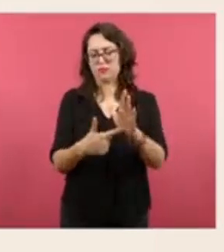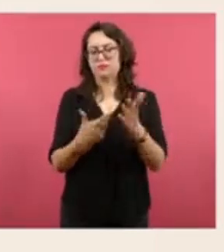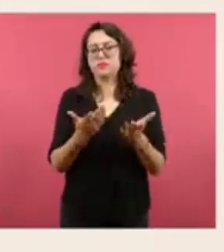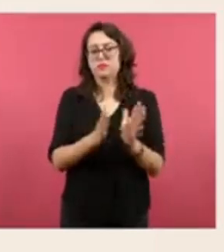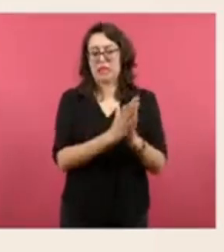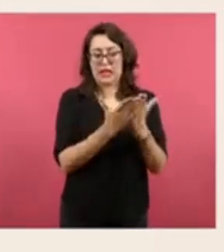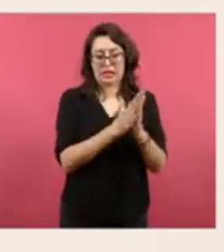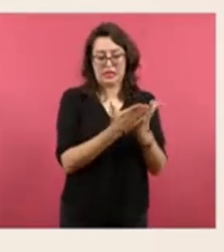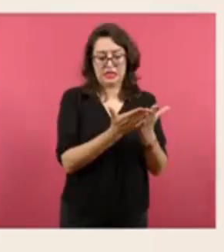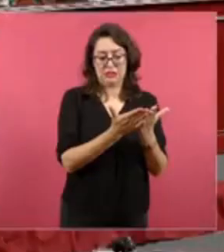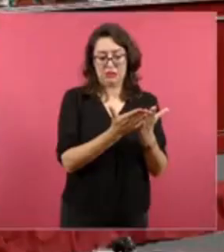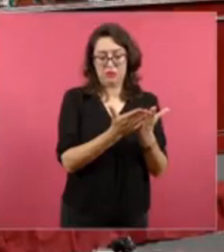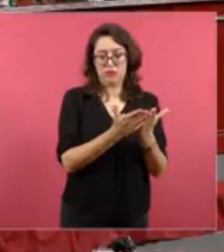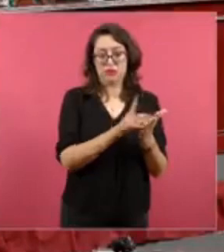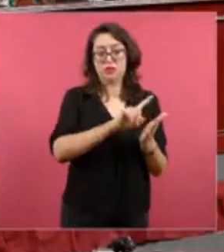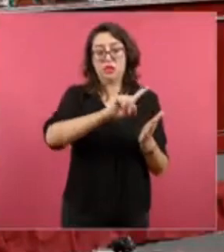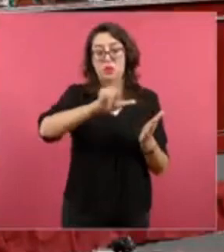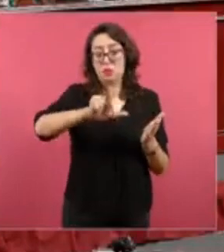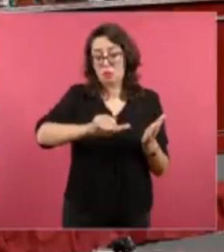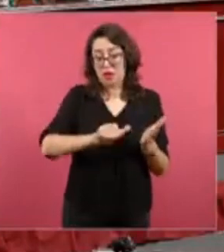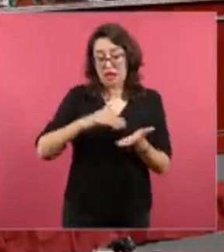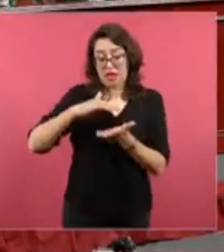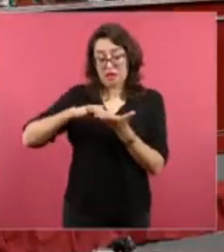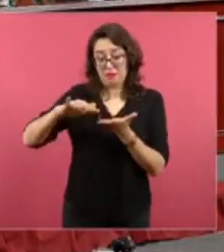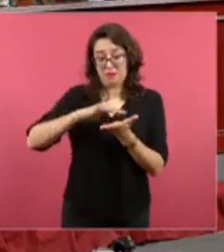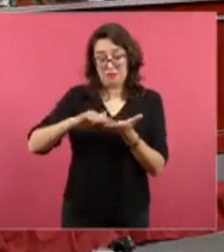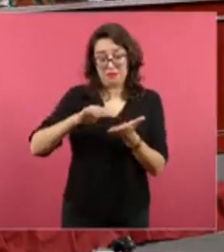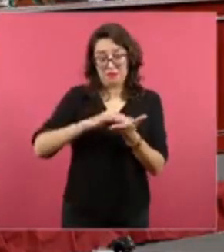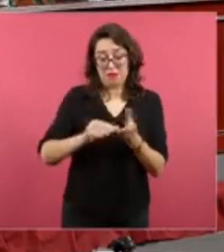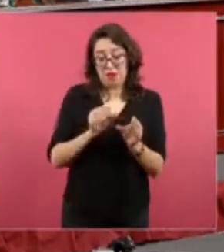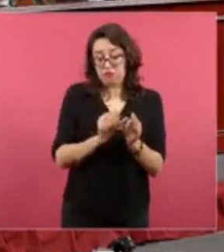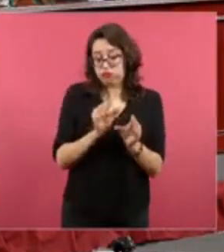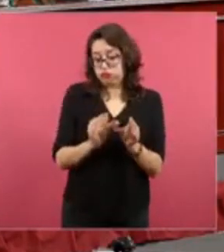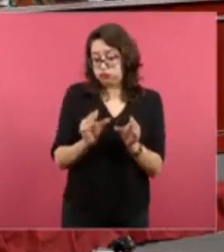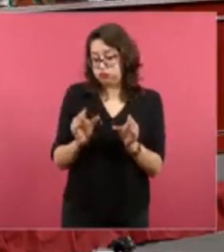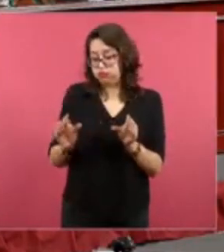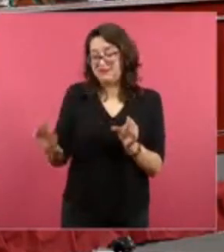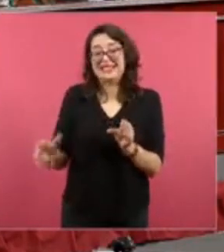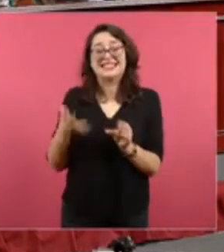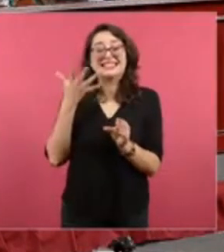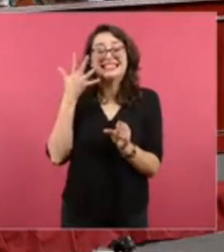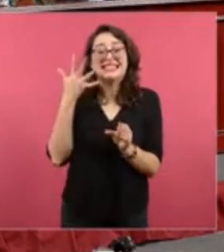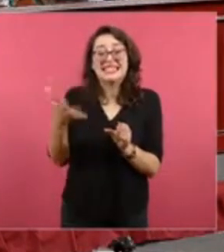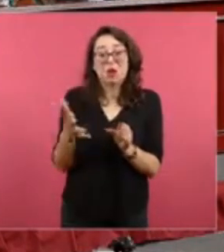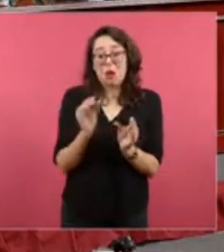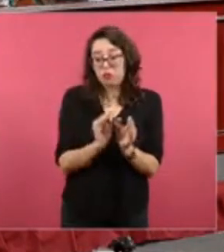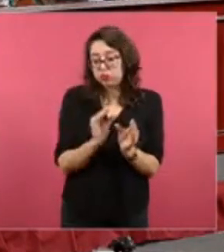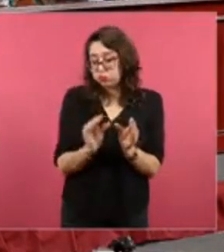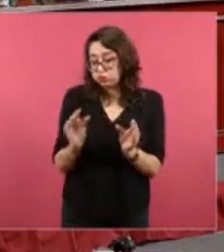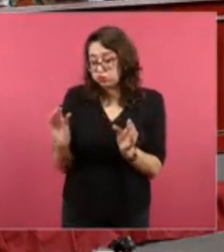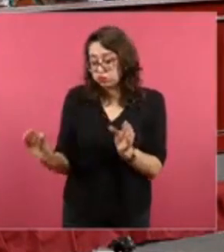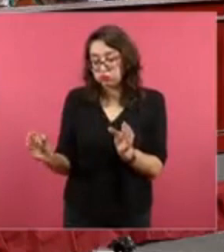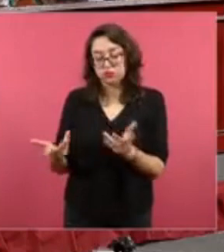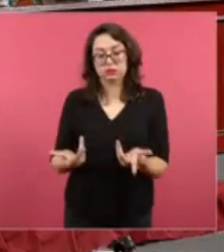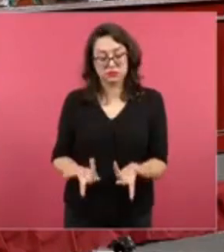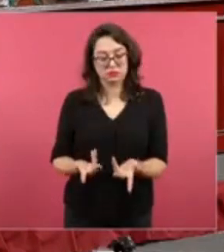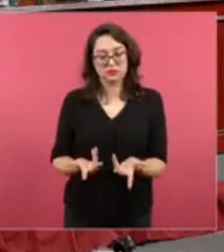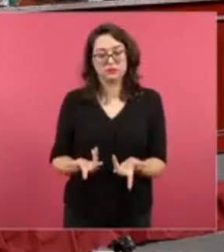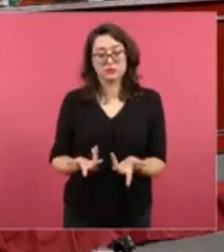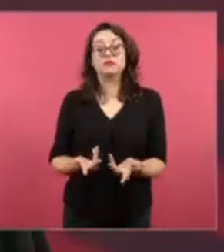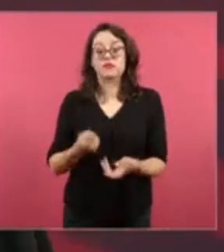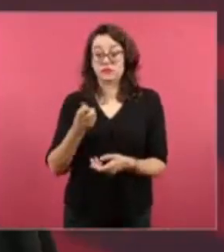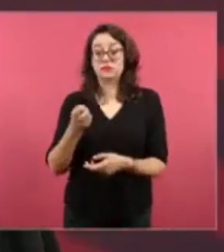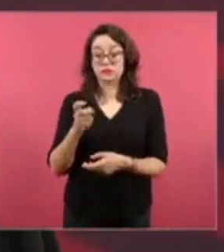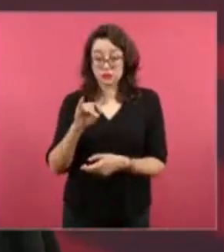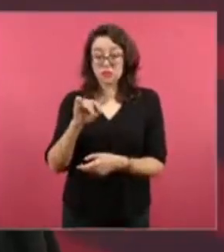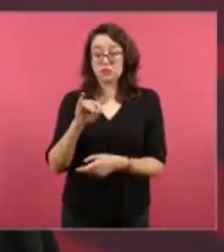como en 5 cajas en braille. Uno así se convierte en varias, y esos se van a producir,